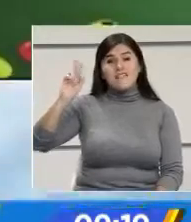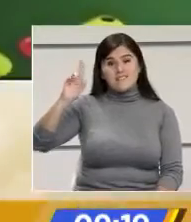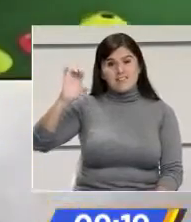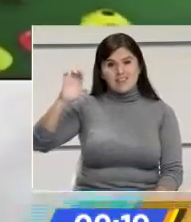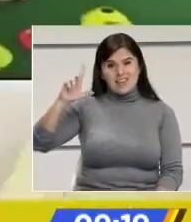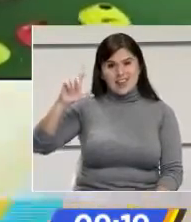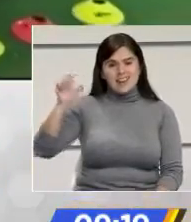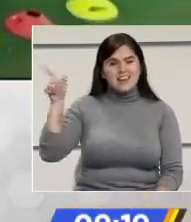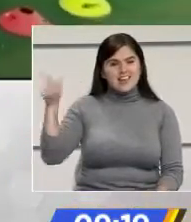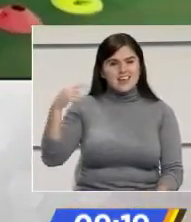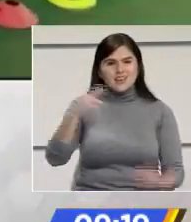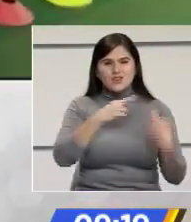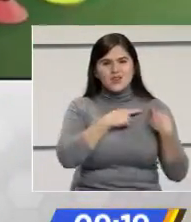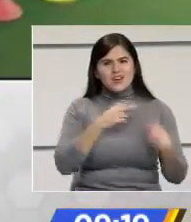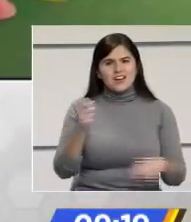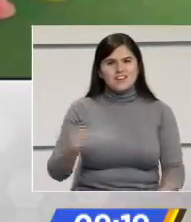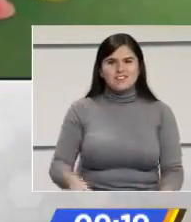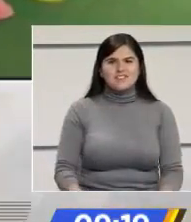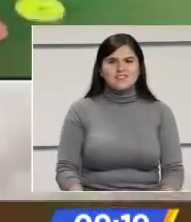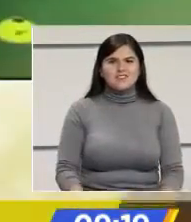El cangrejo, ve cómo lo hace mi hija.